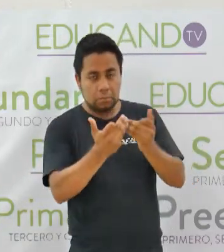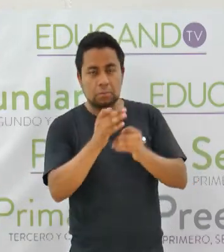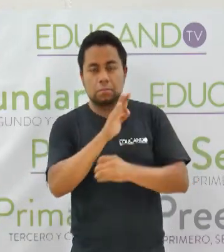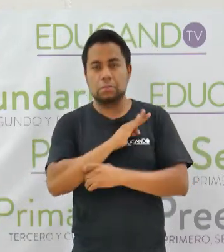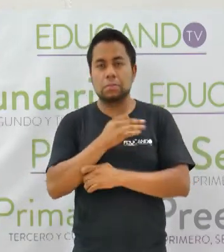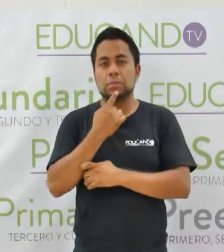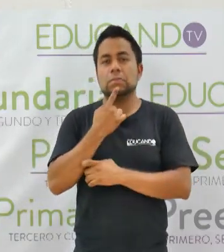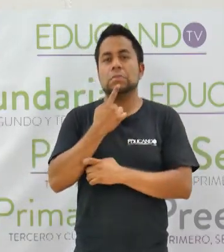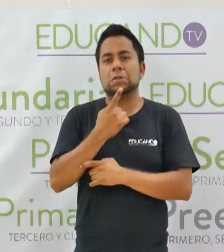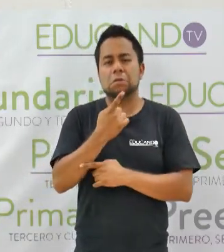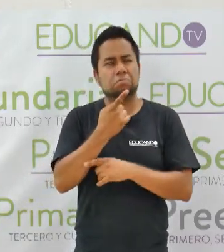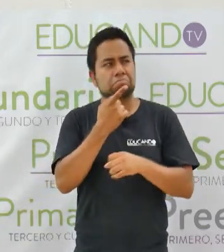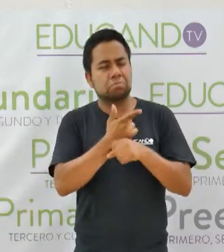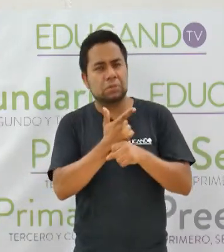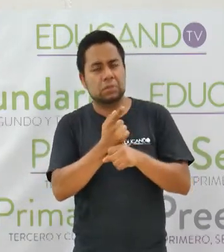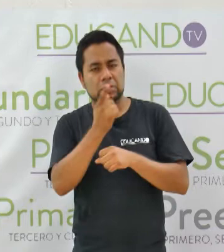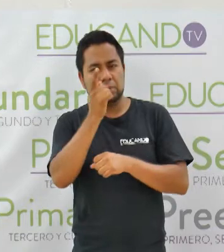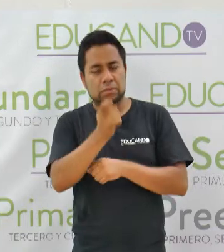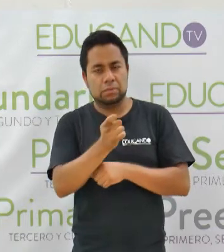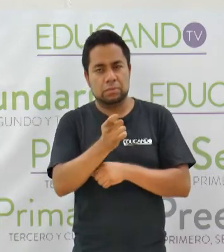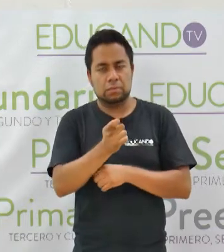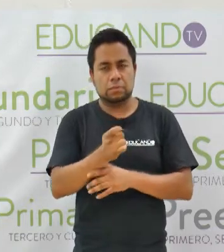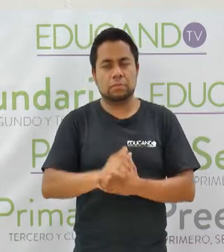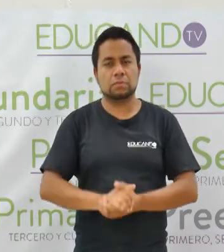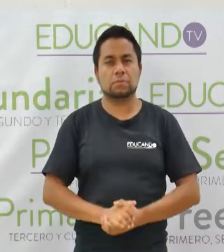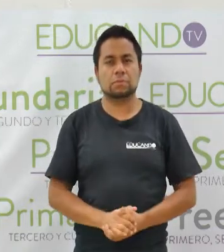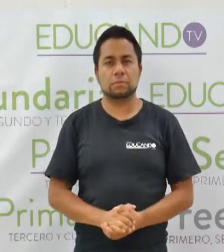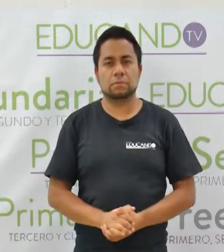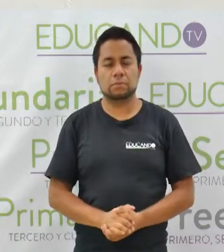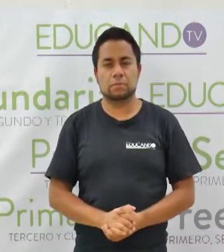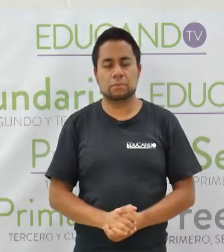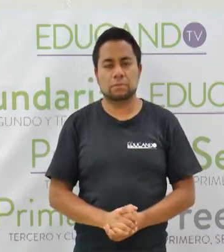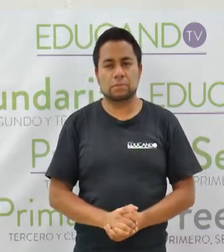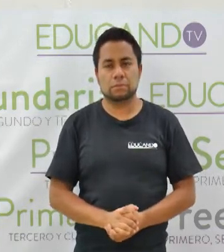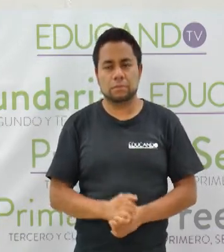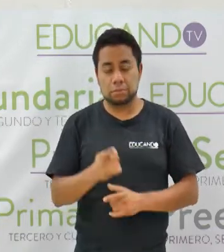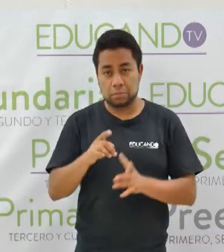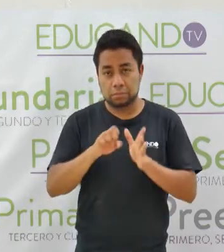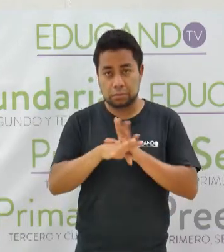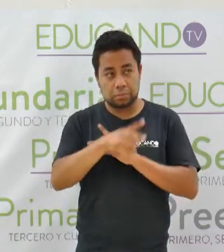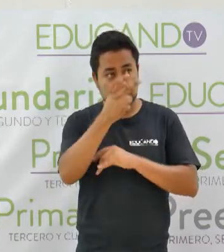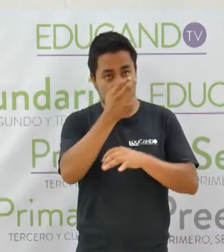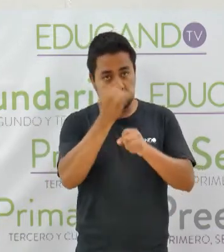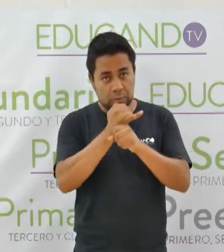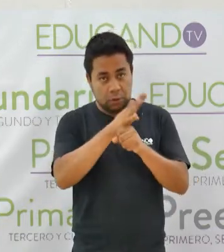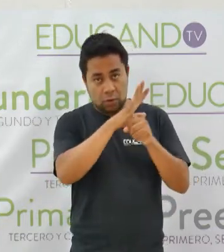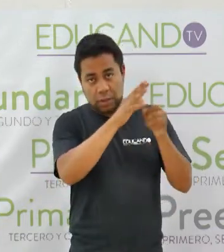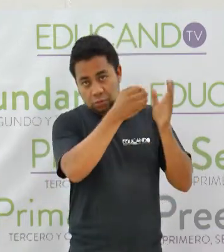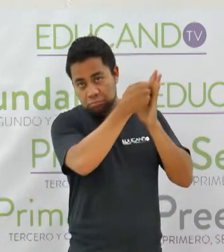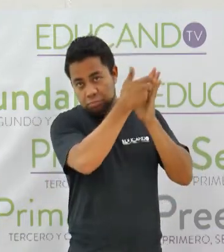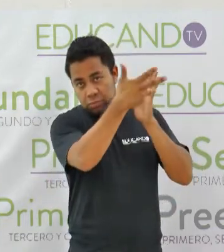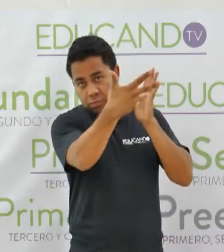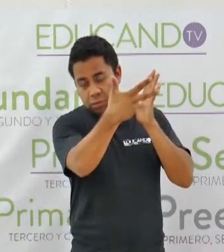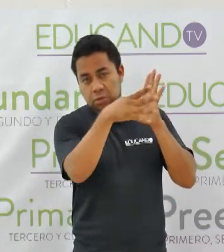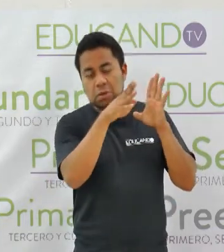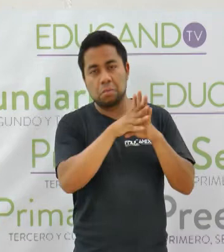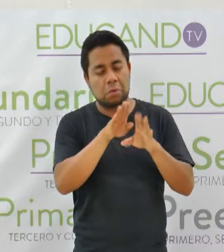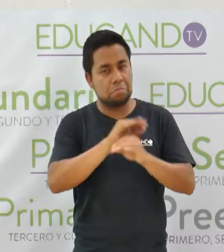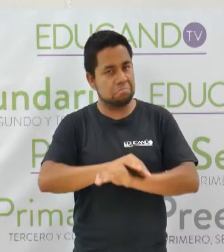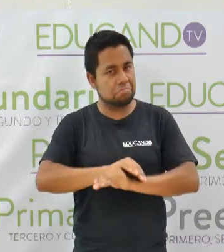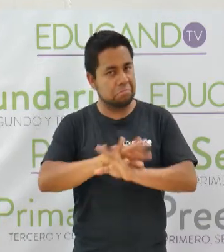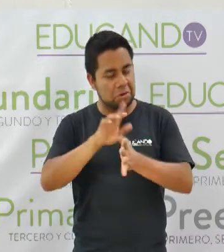pueda determinarse que tú puedas tener esta información